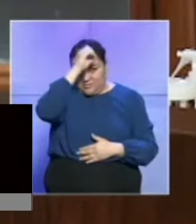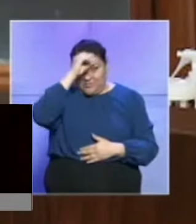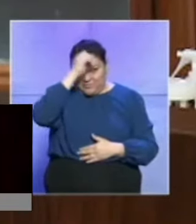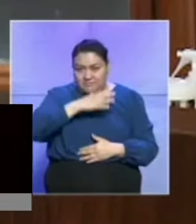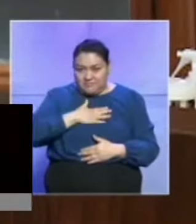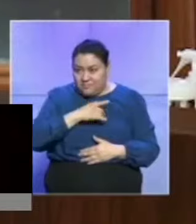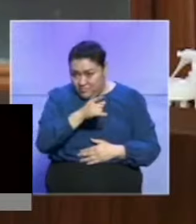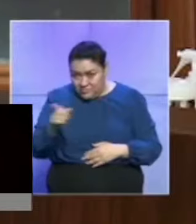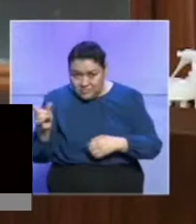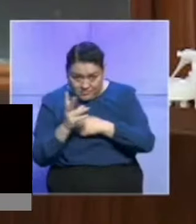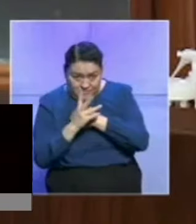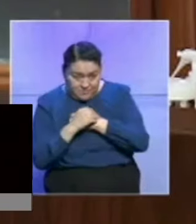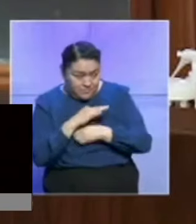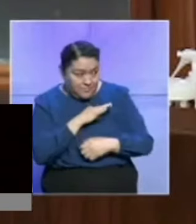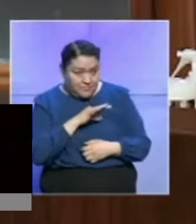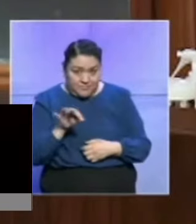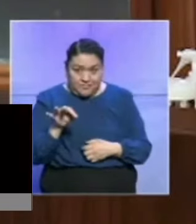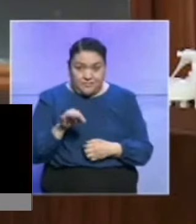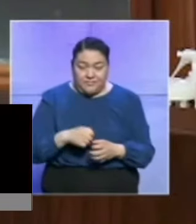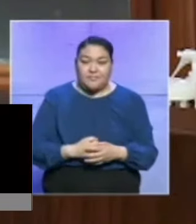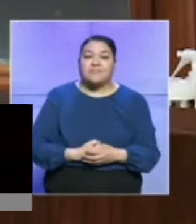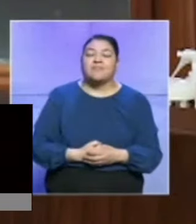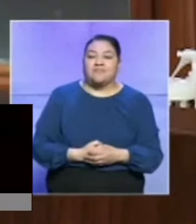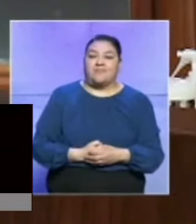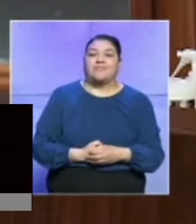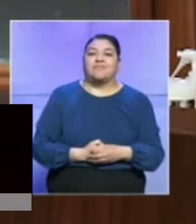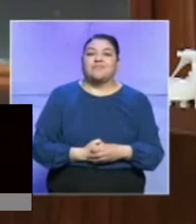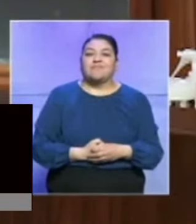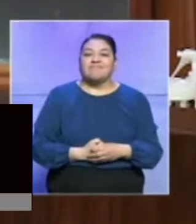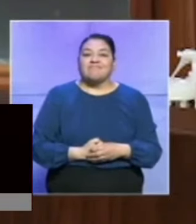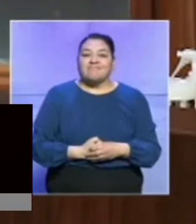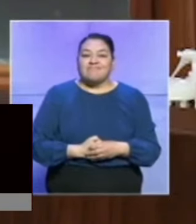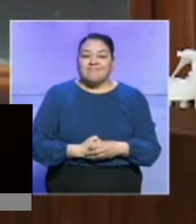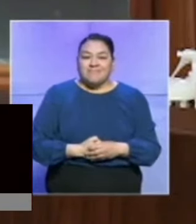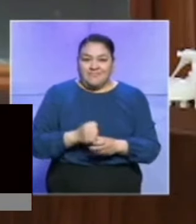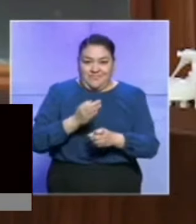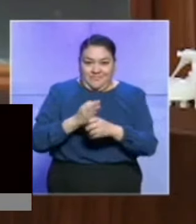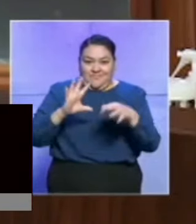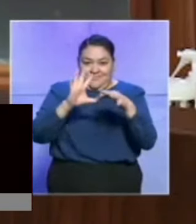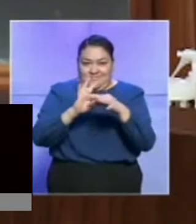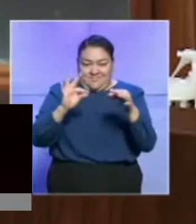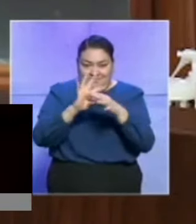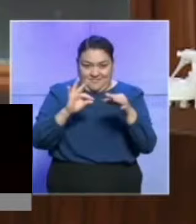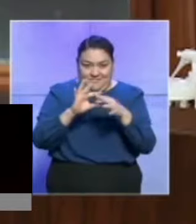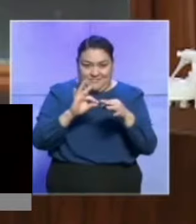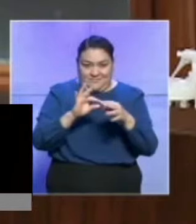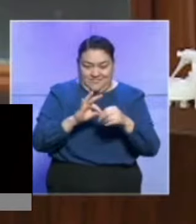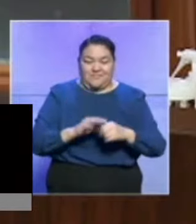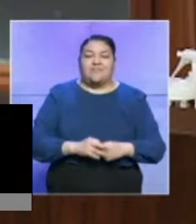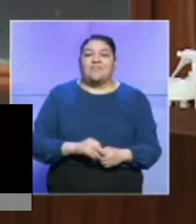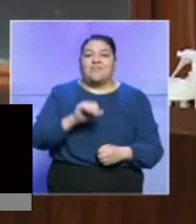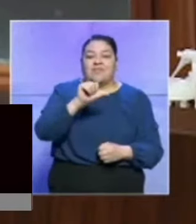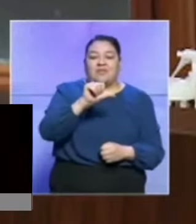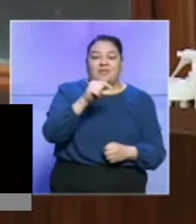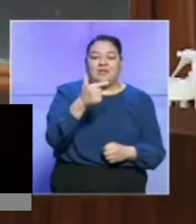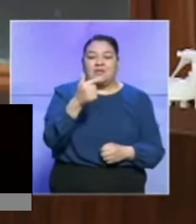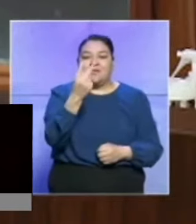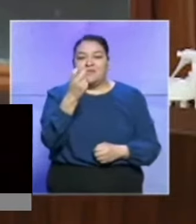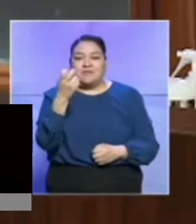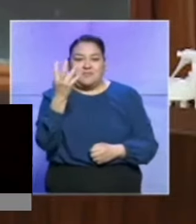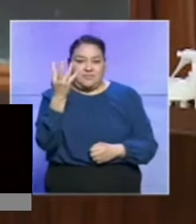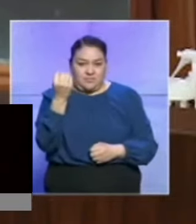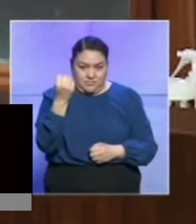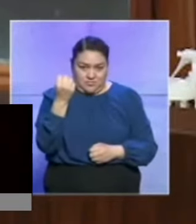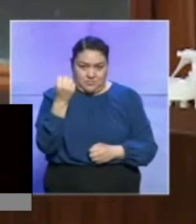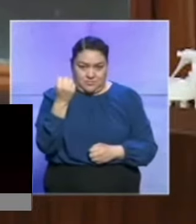de leer, que lo leí textual de la Constitución, de su artículo 41. Entonces, ¿qué hicimos? Declarar